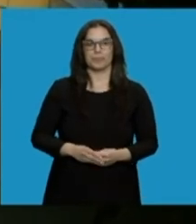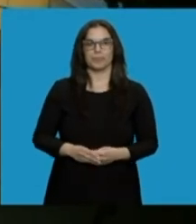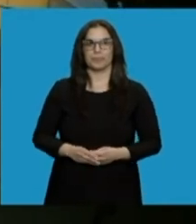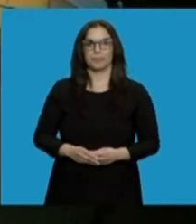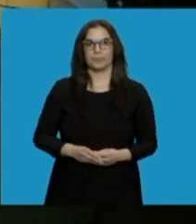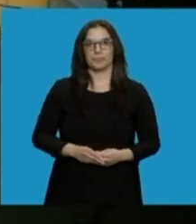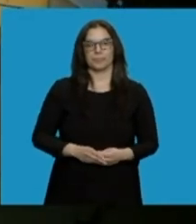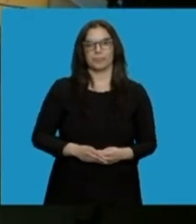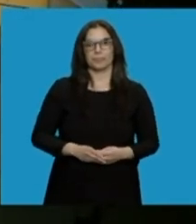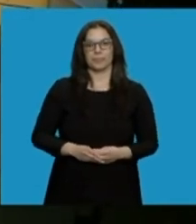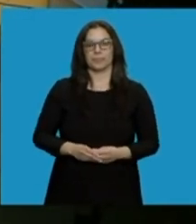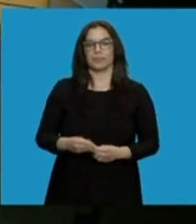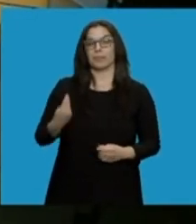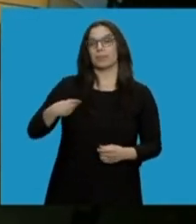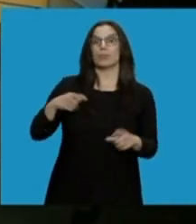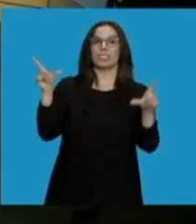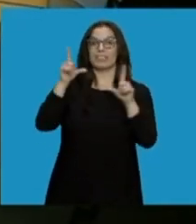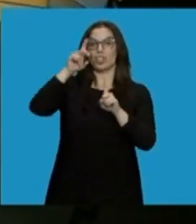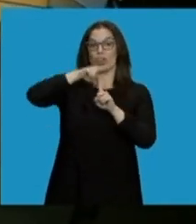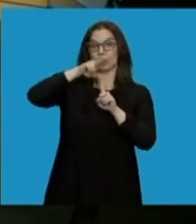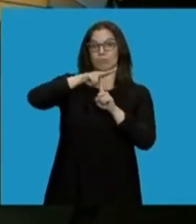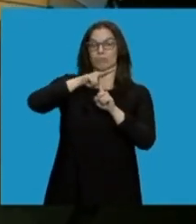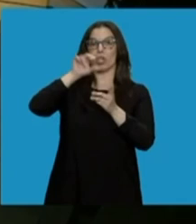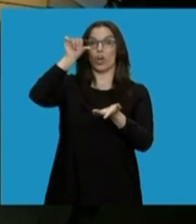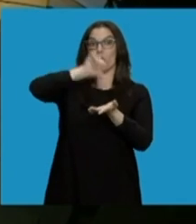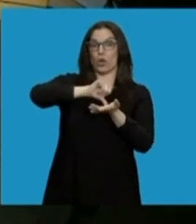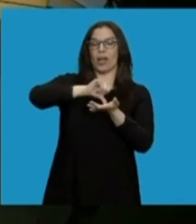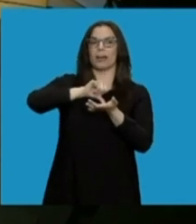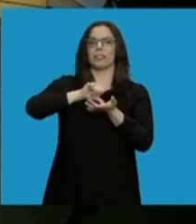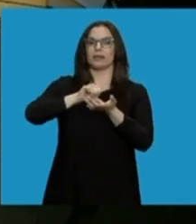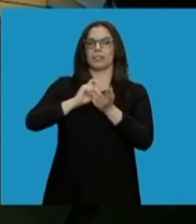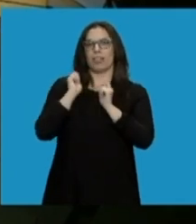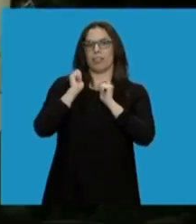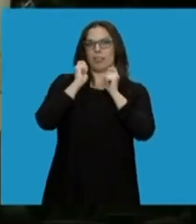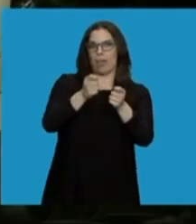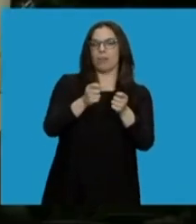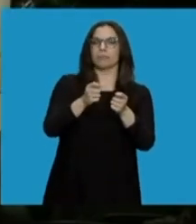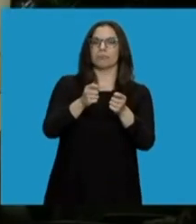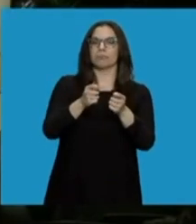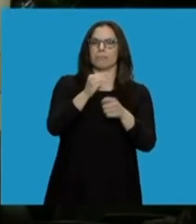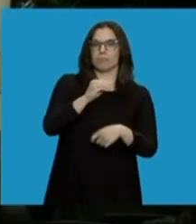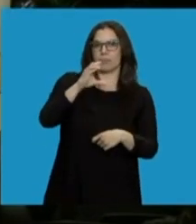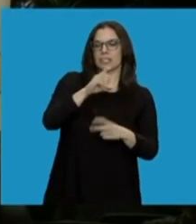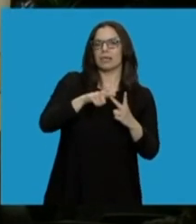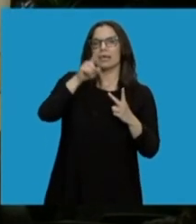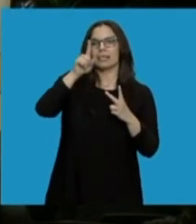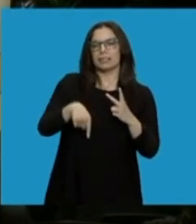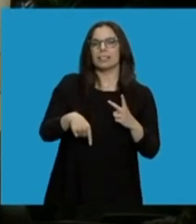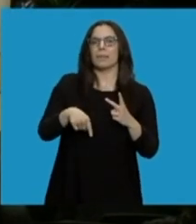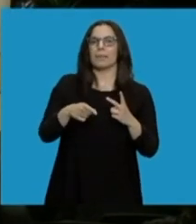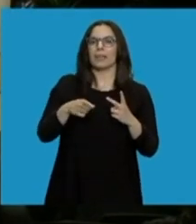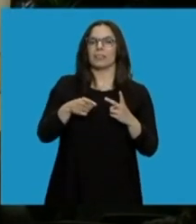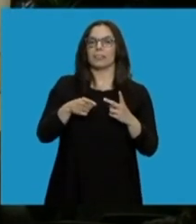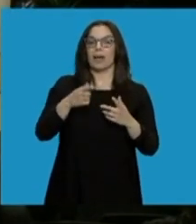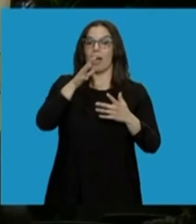con la adjudicación de las televisiones locales, que van a permitir una pluralidad informativa. También contribuirá el